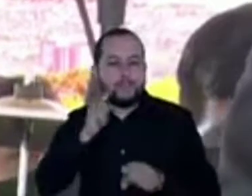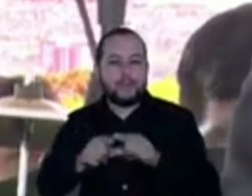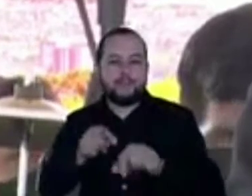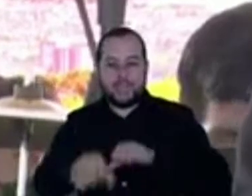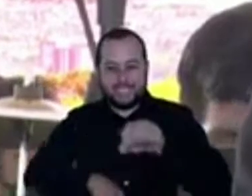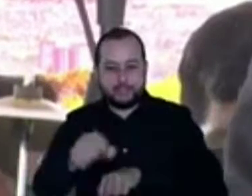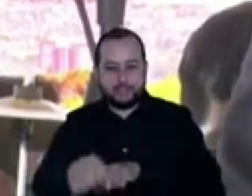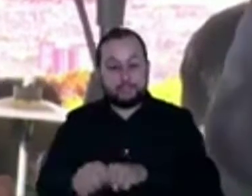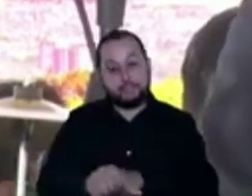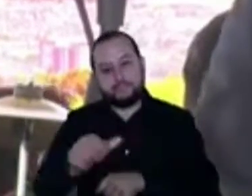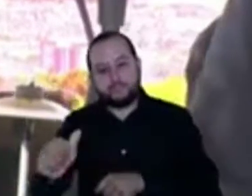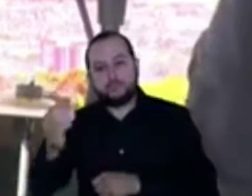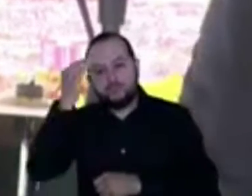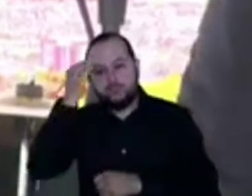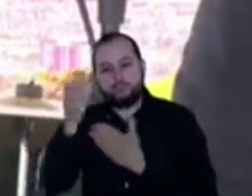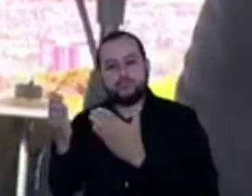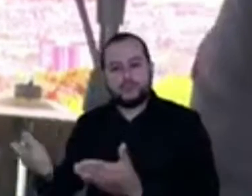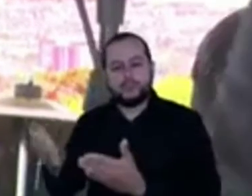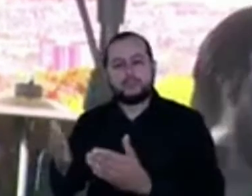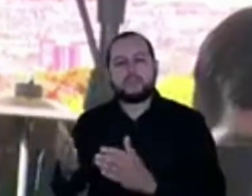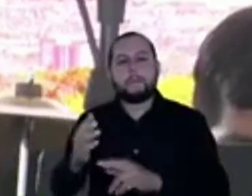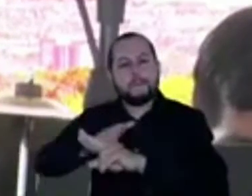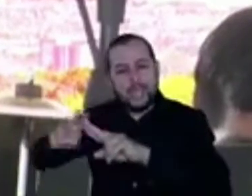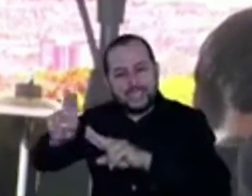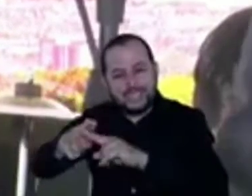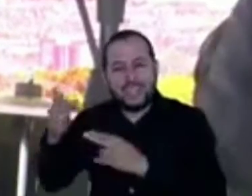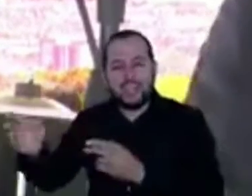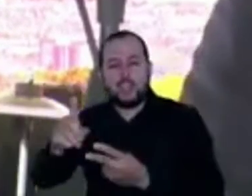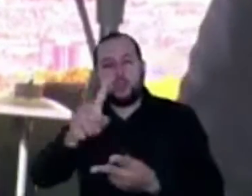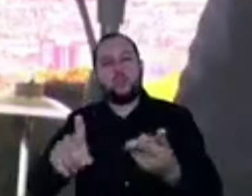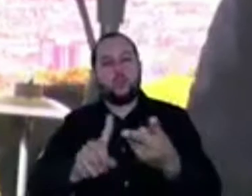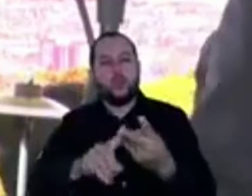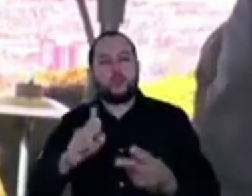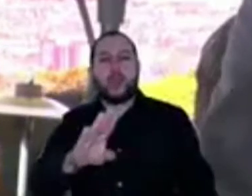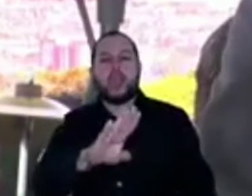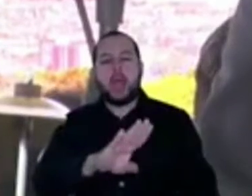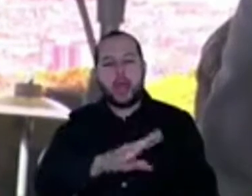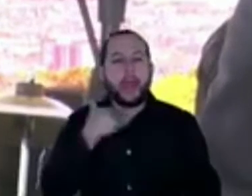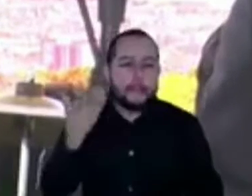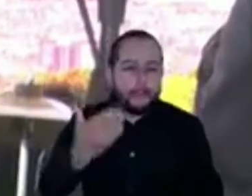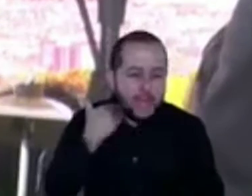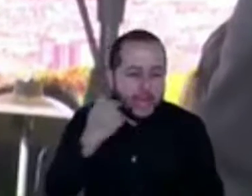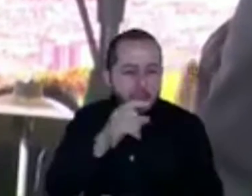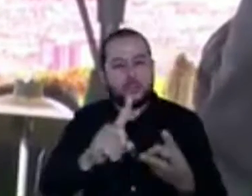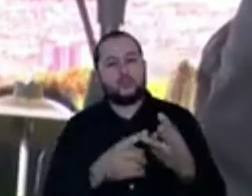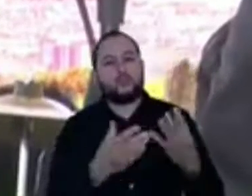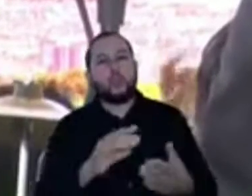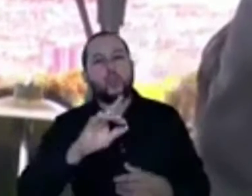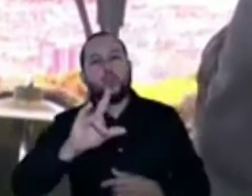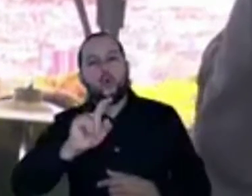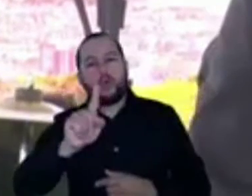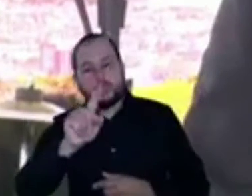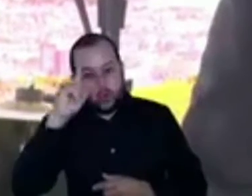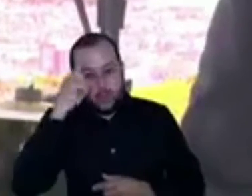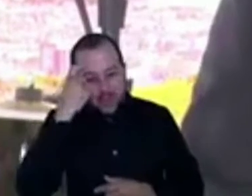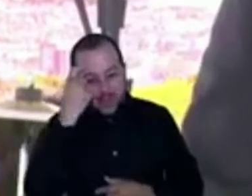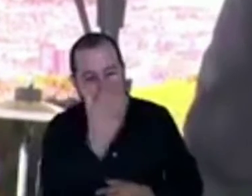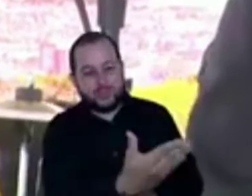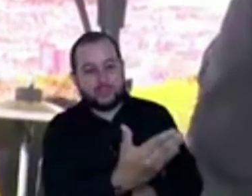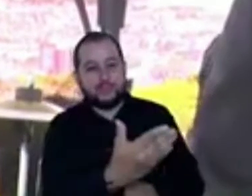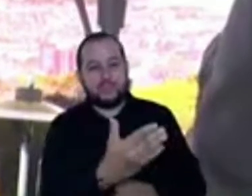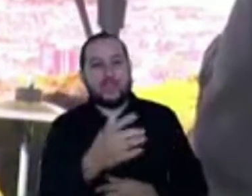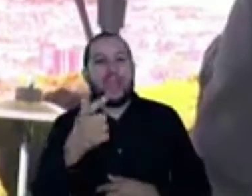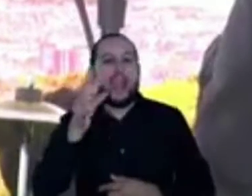Sé que a mis amigos Carlos Mario, alcalde de Manizales, José Manuel, alcalde de Armenia, Luis Carlos, gobernador